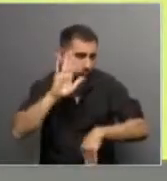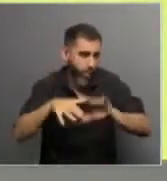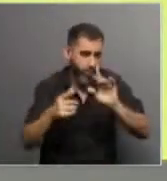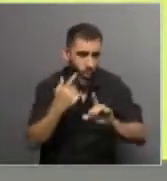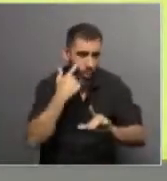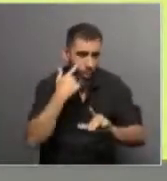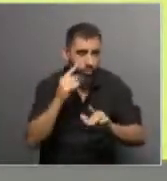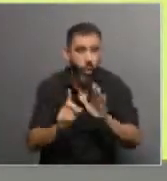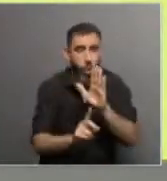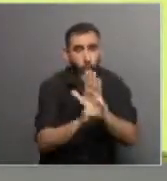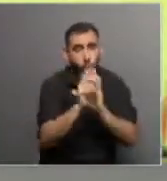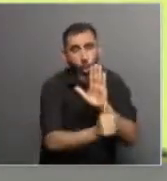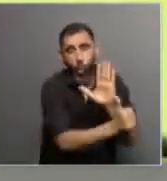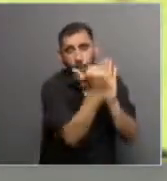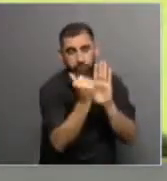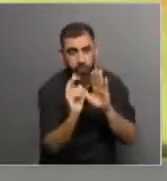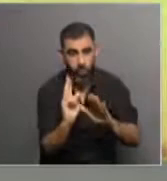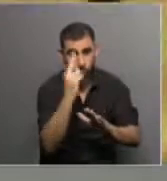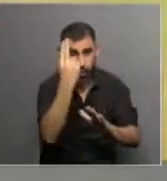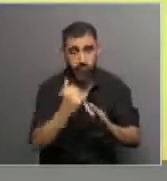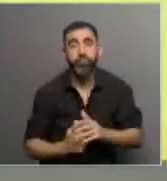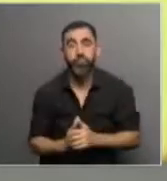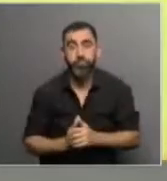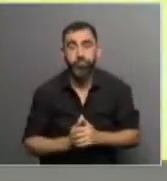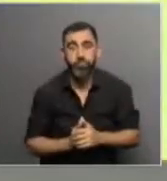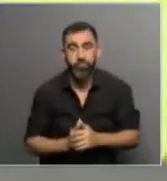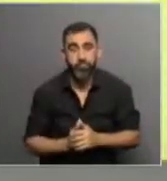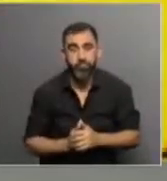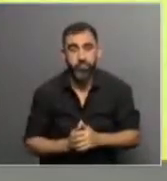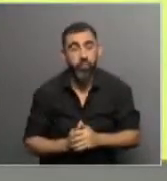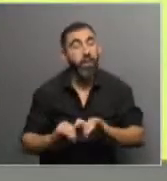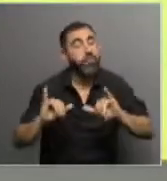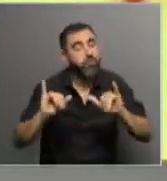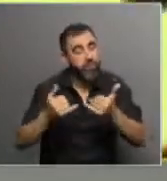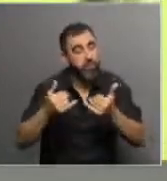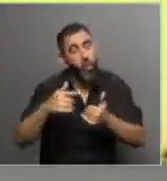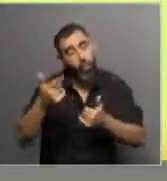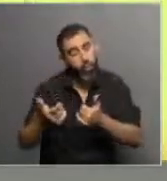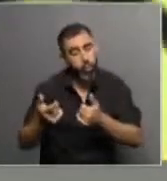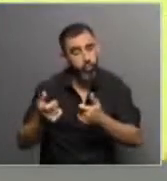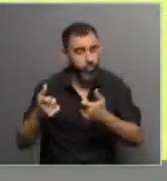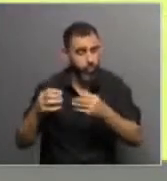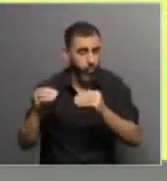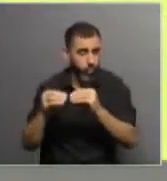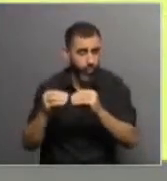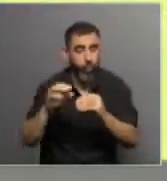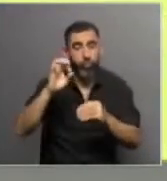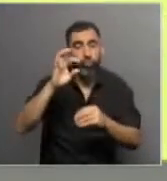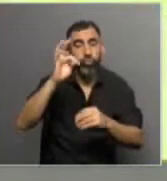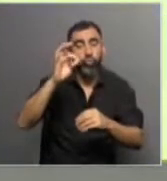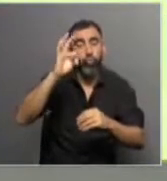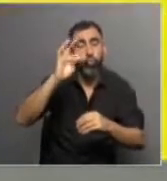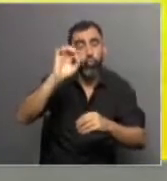parte del noroeste del Uruguay, teníamos referencia ya a partir de otro colega, Matías Soto, que había